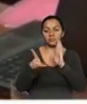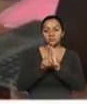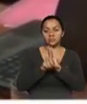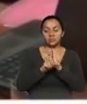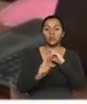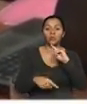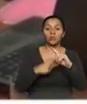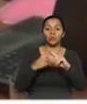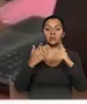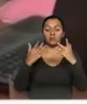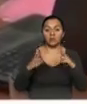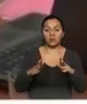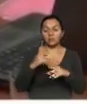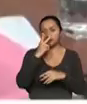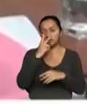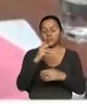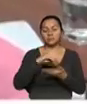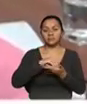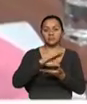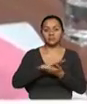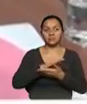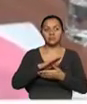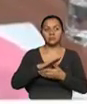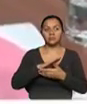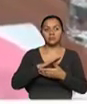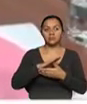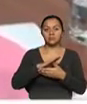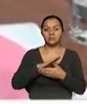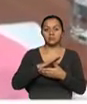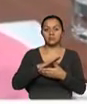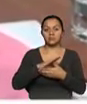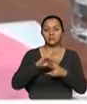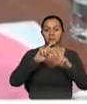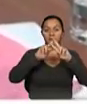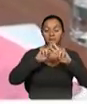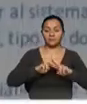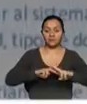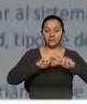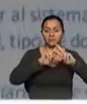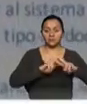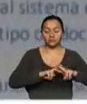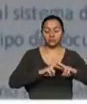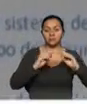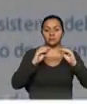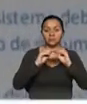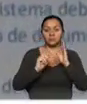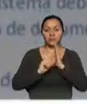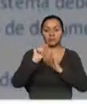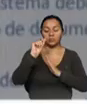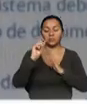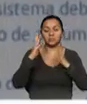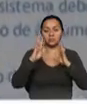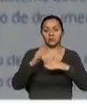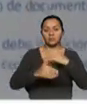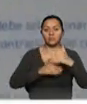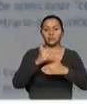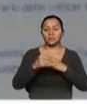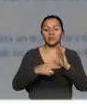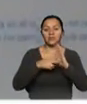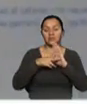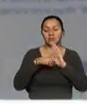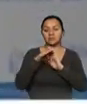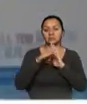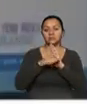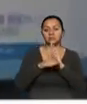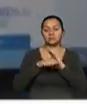vez realizado esto, se realizará la verificación y la aprobación de los requisitos para que